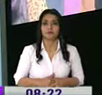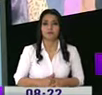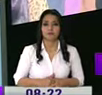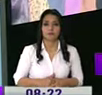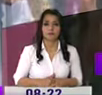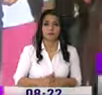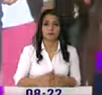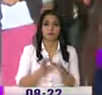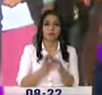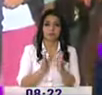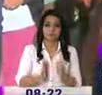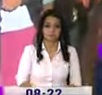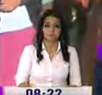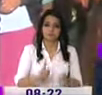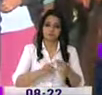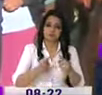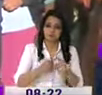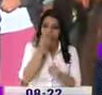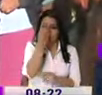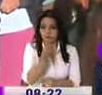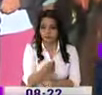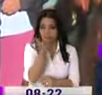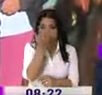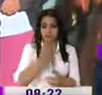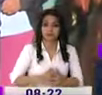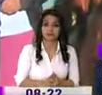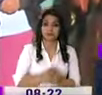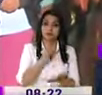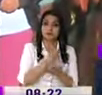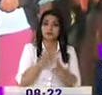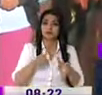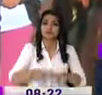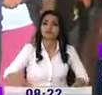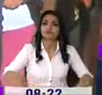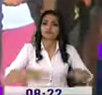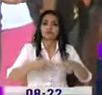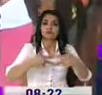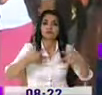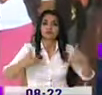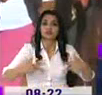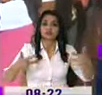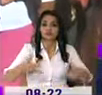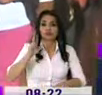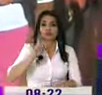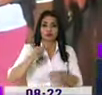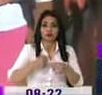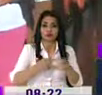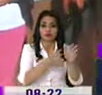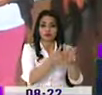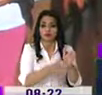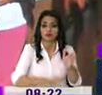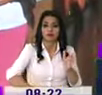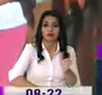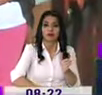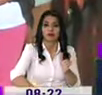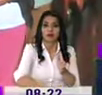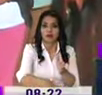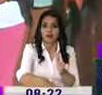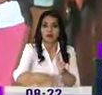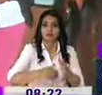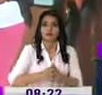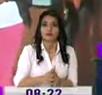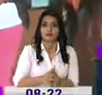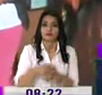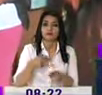Roberto, amigos, un excelente día para todos. Así es, me encuentro en el sector de Chillo Gallo, aquí sobre la quebrada que denominan los vecinos del Panteón, con